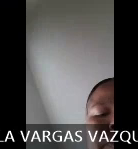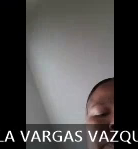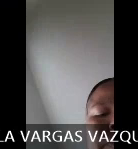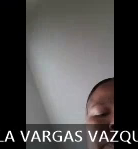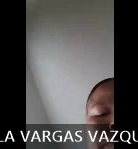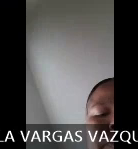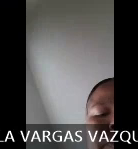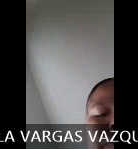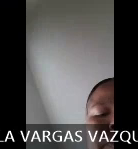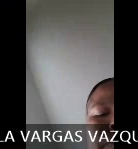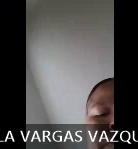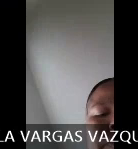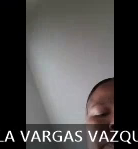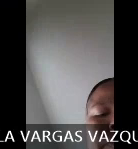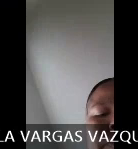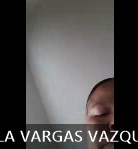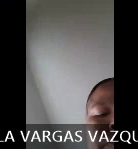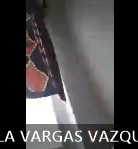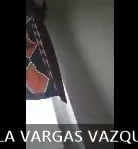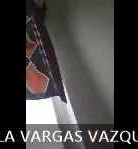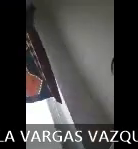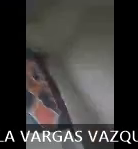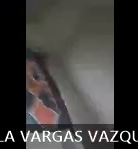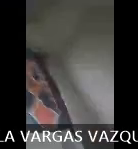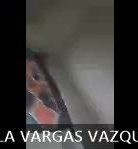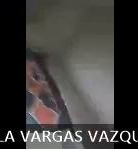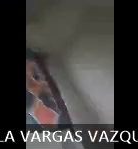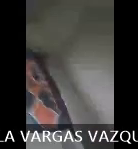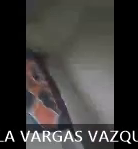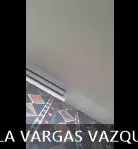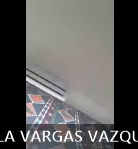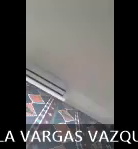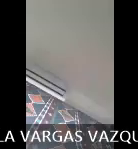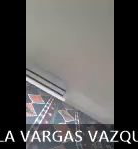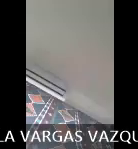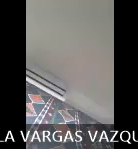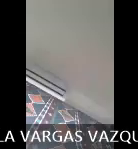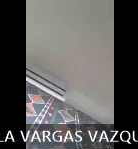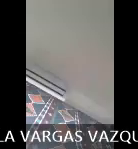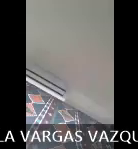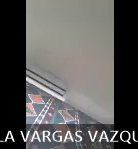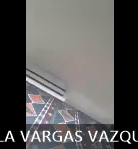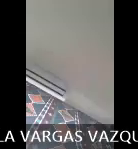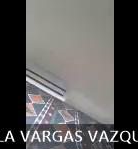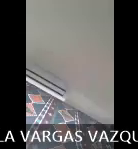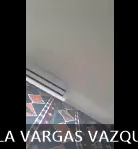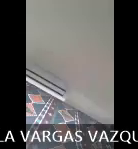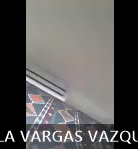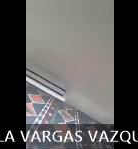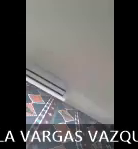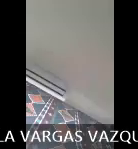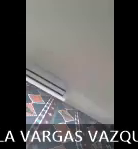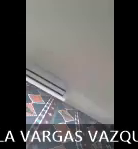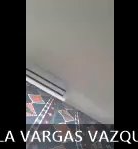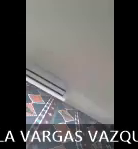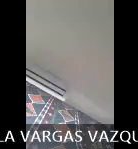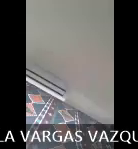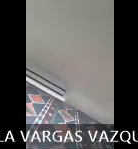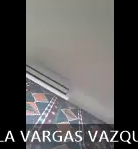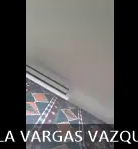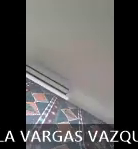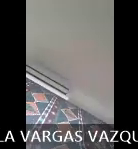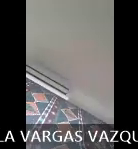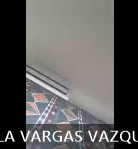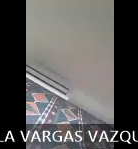respetar lo que el otro está compartiendo que siente. A veces nos dicen, recuerdo